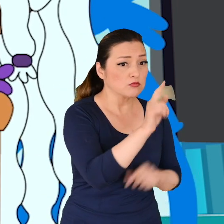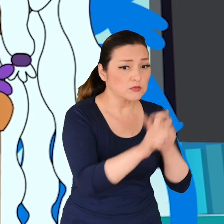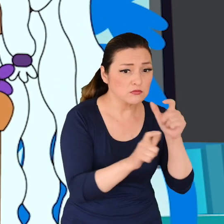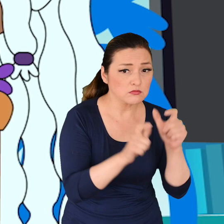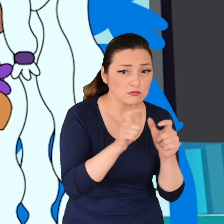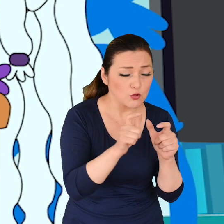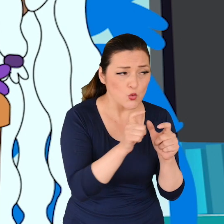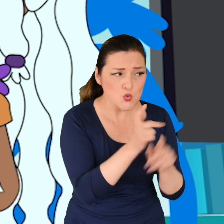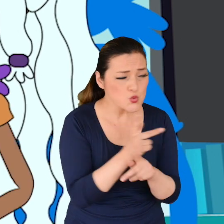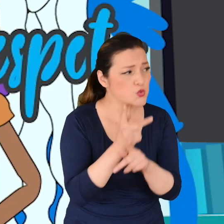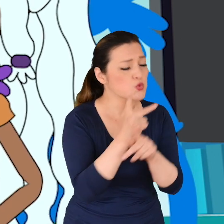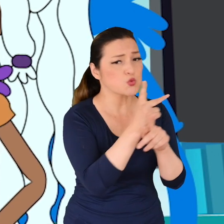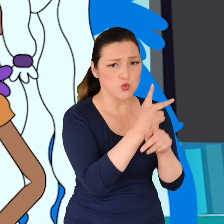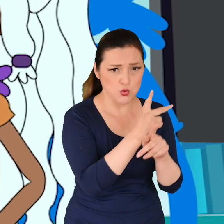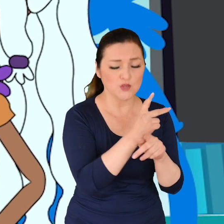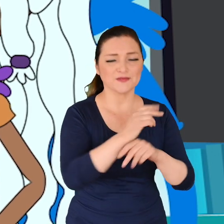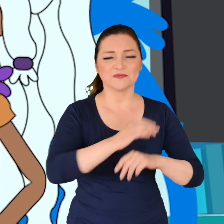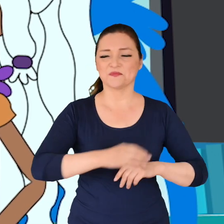consideración a las personas.